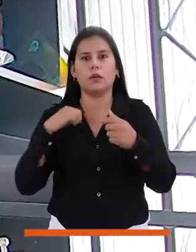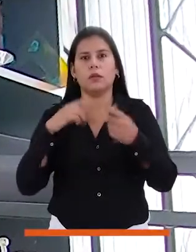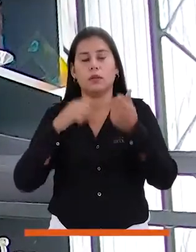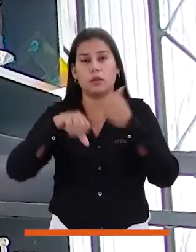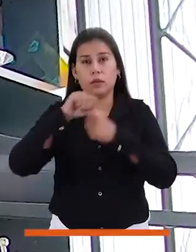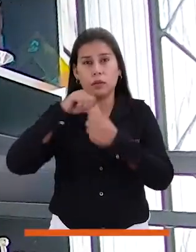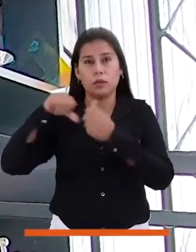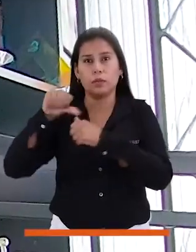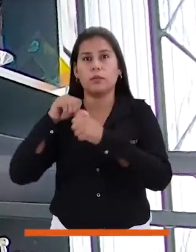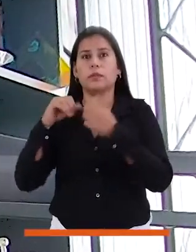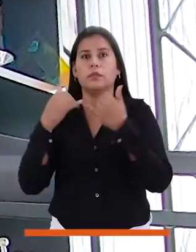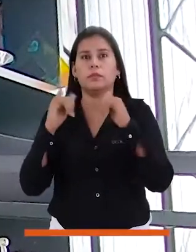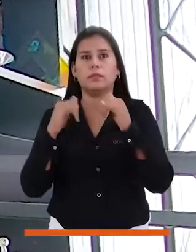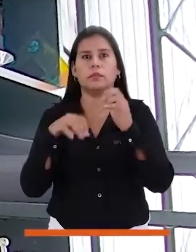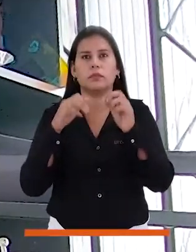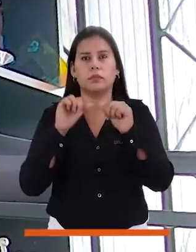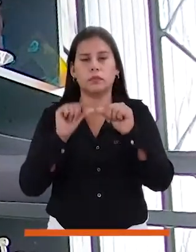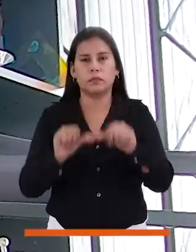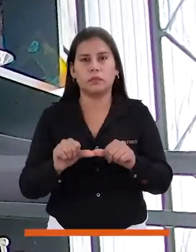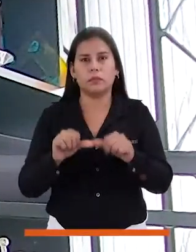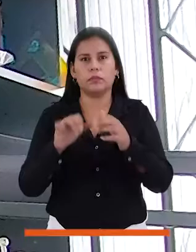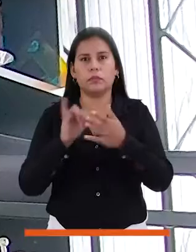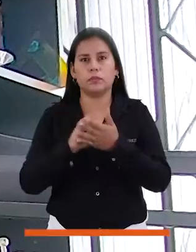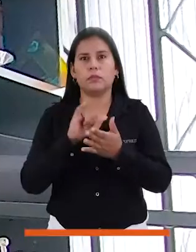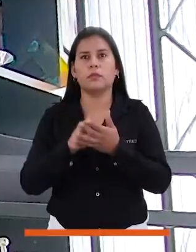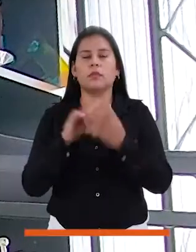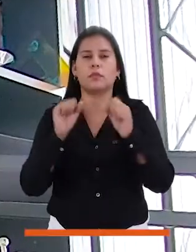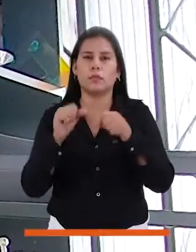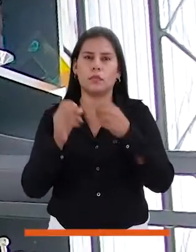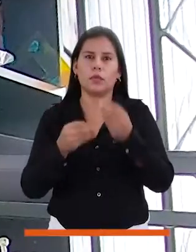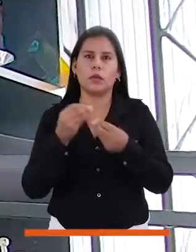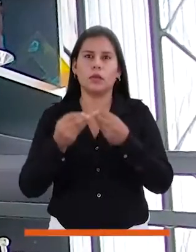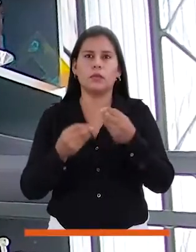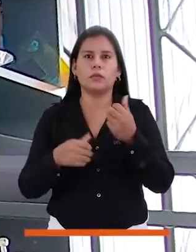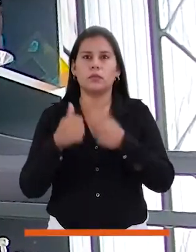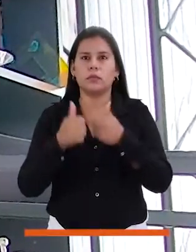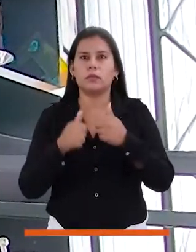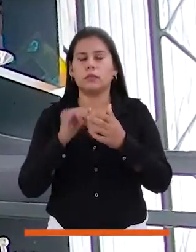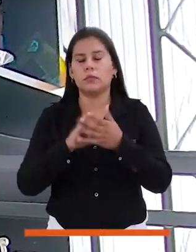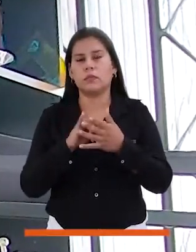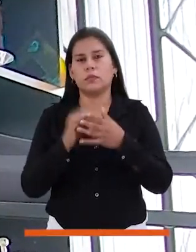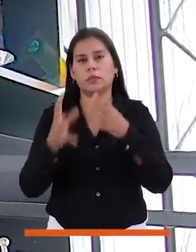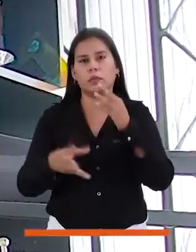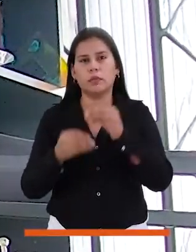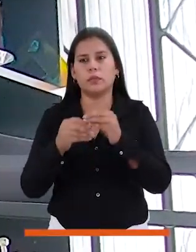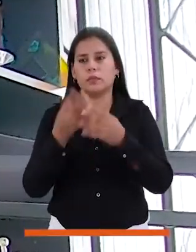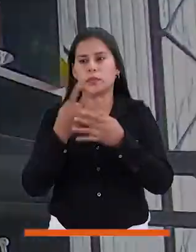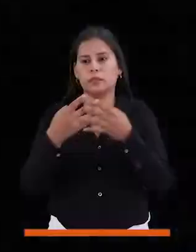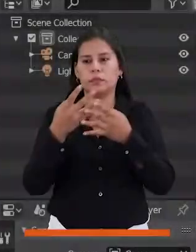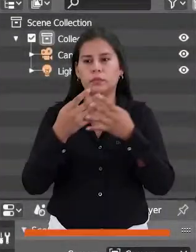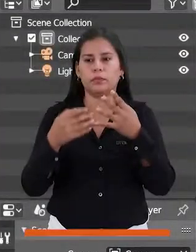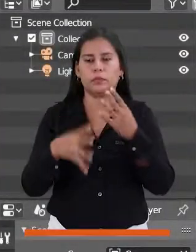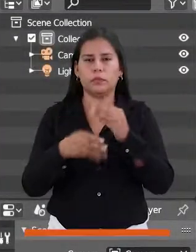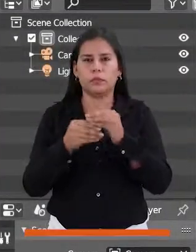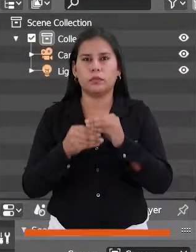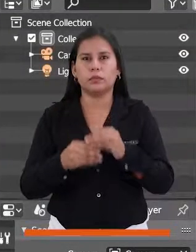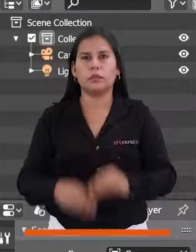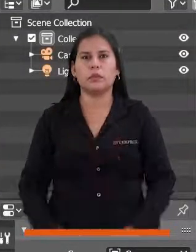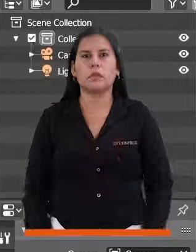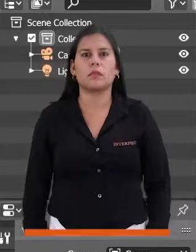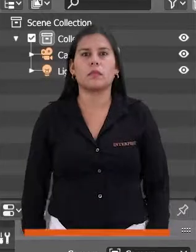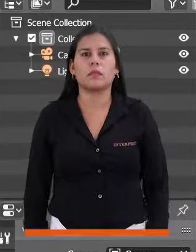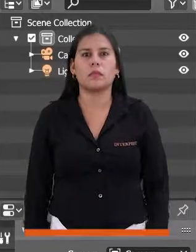esos cambios o esas modificaciones sean permanentes, pues podemos hacer una operación adicional. Vamos a